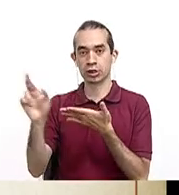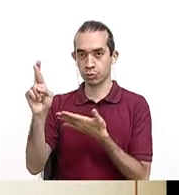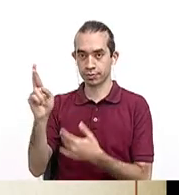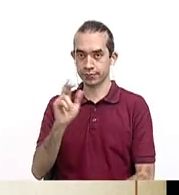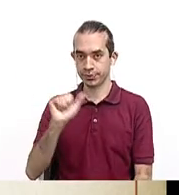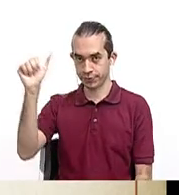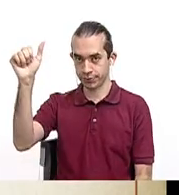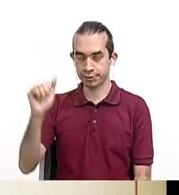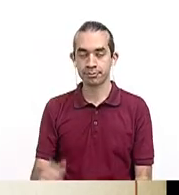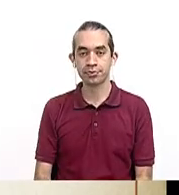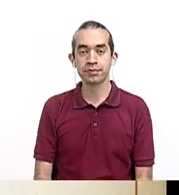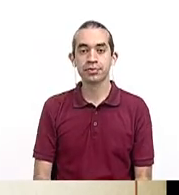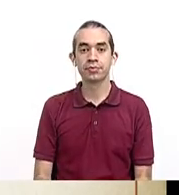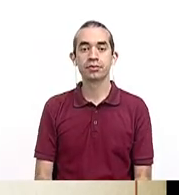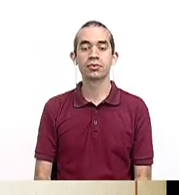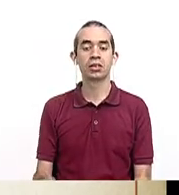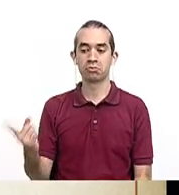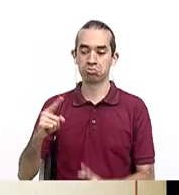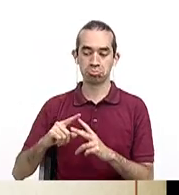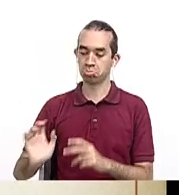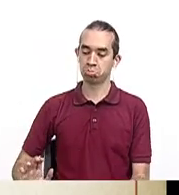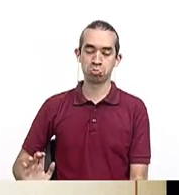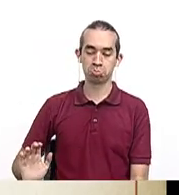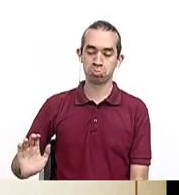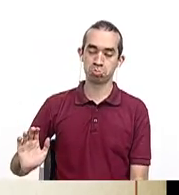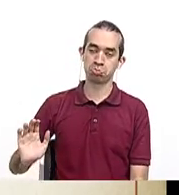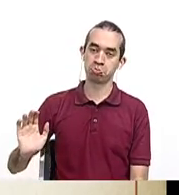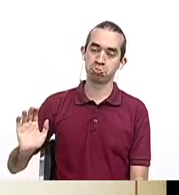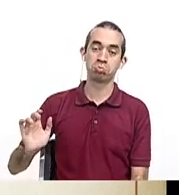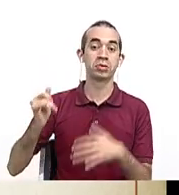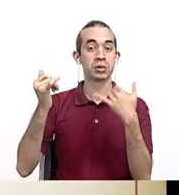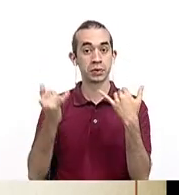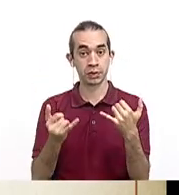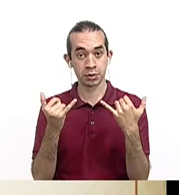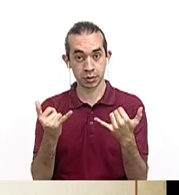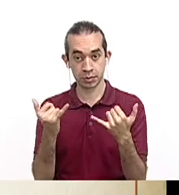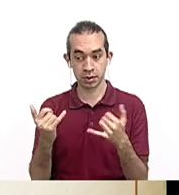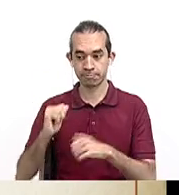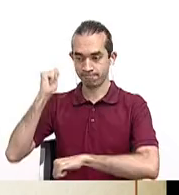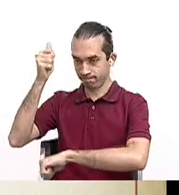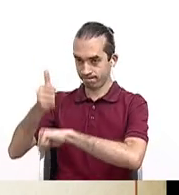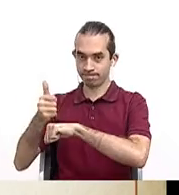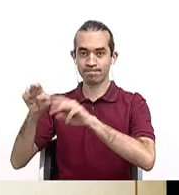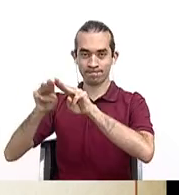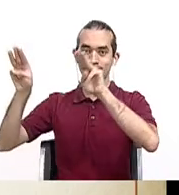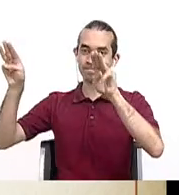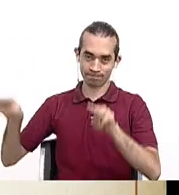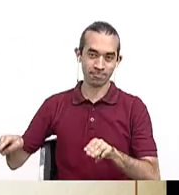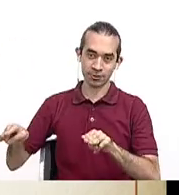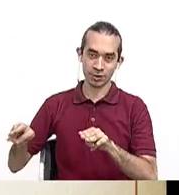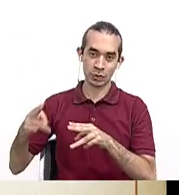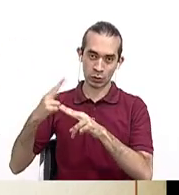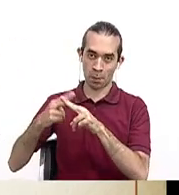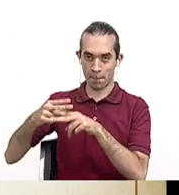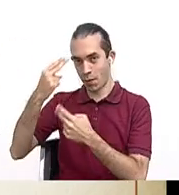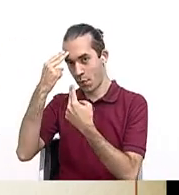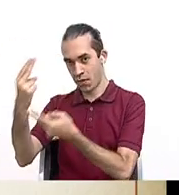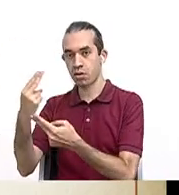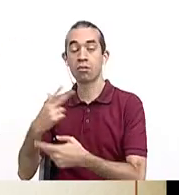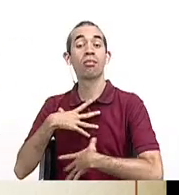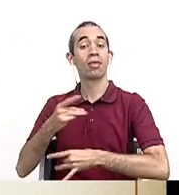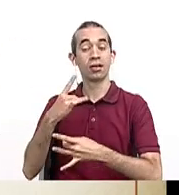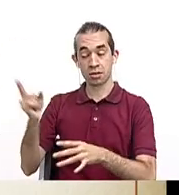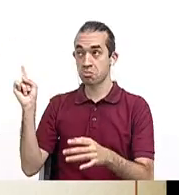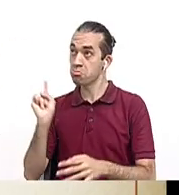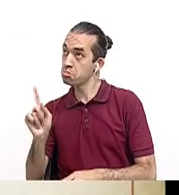los primeros años de su infancia y hoy se encuentra el museo que lleva su nombre por cierto un lugar interesantísimo